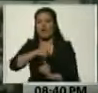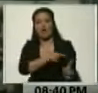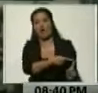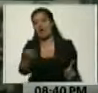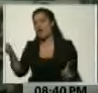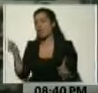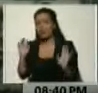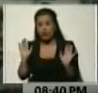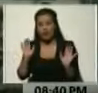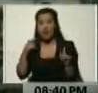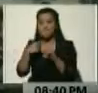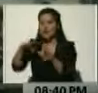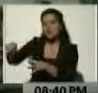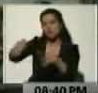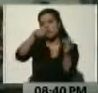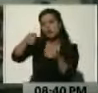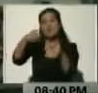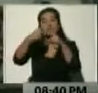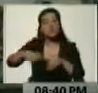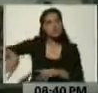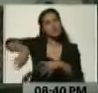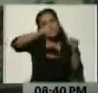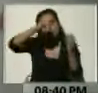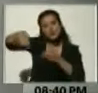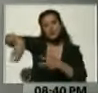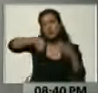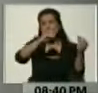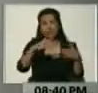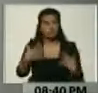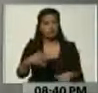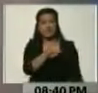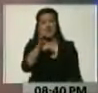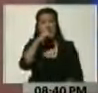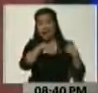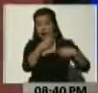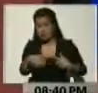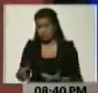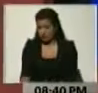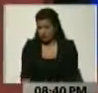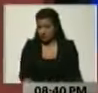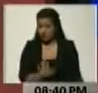estaban llevando, bueno, se la llevaron durante un siglo y más.